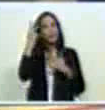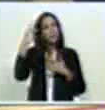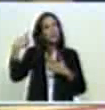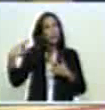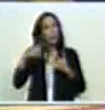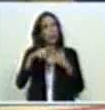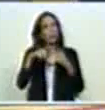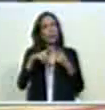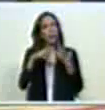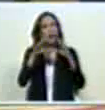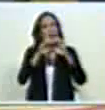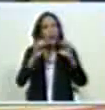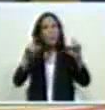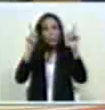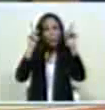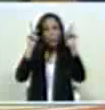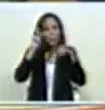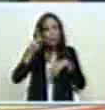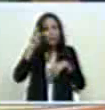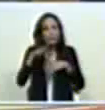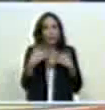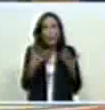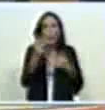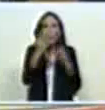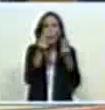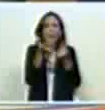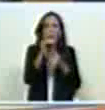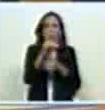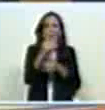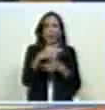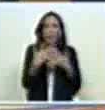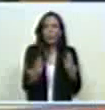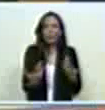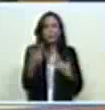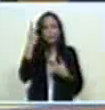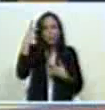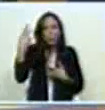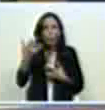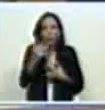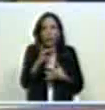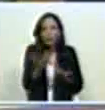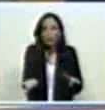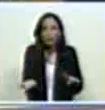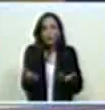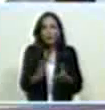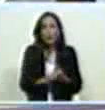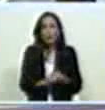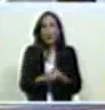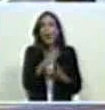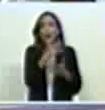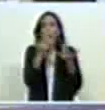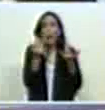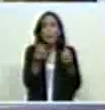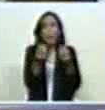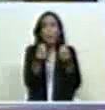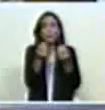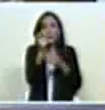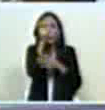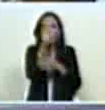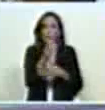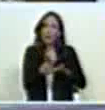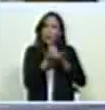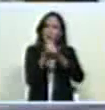cuántos psicólogos tenemos entre la juventud cuánto psicoterapeuta cuanta gente de espíritu